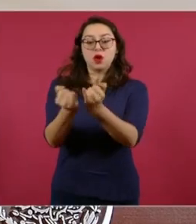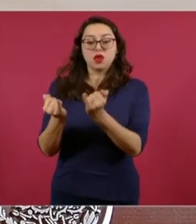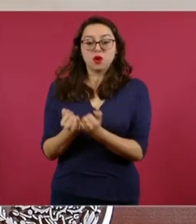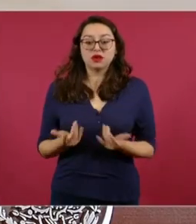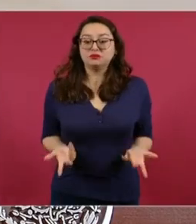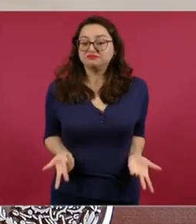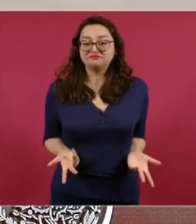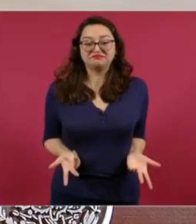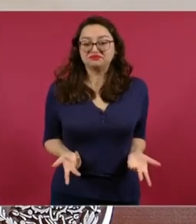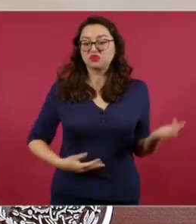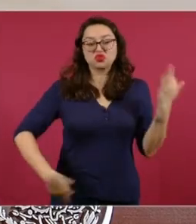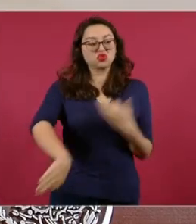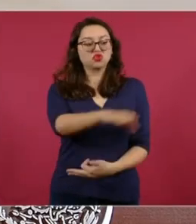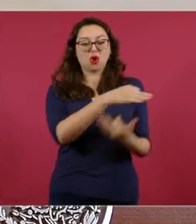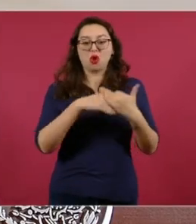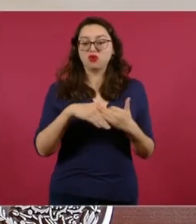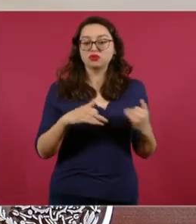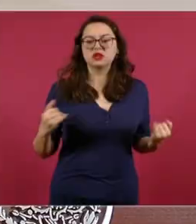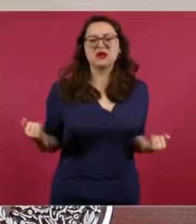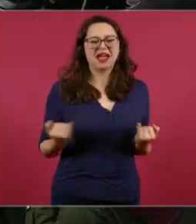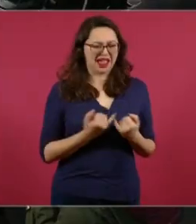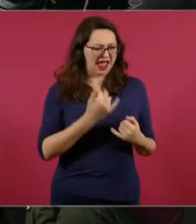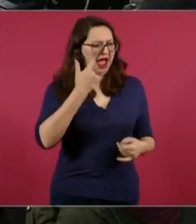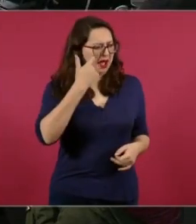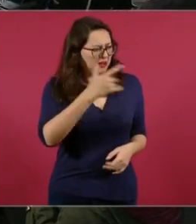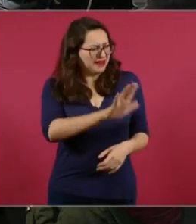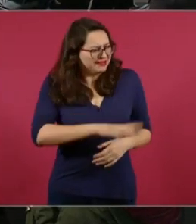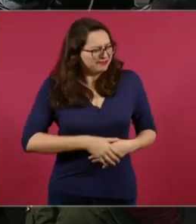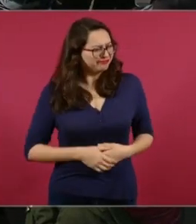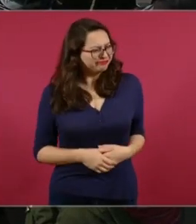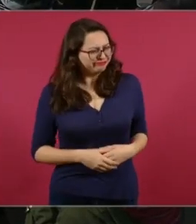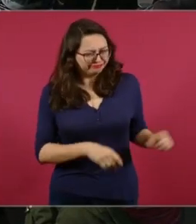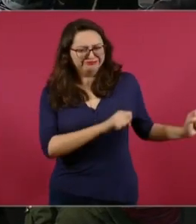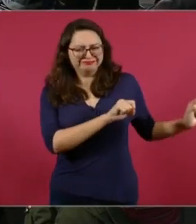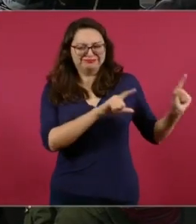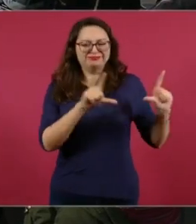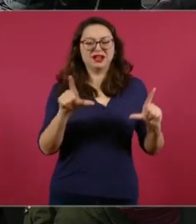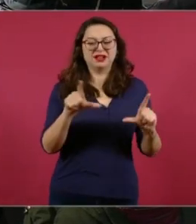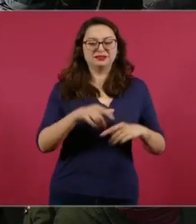el Reforma, igual. A ver, ponlo nada más.